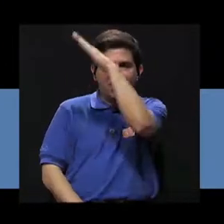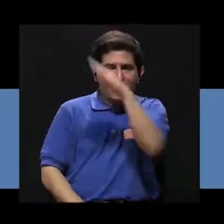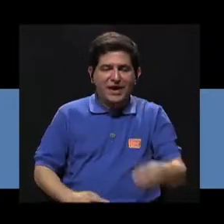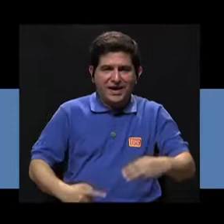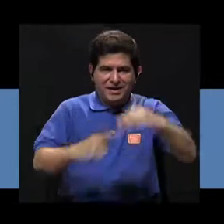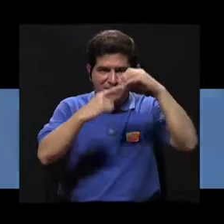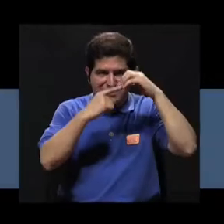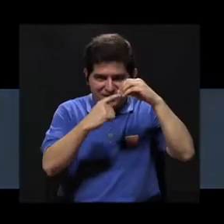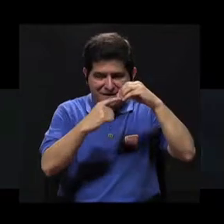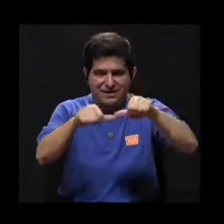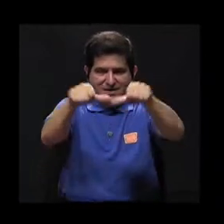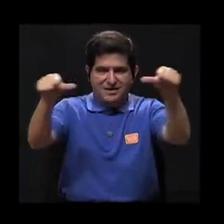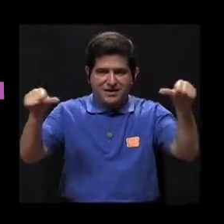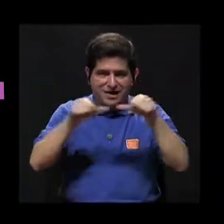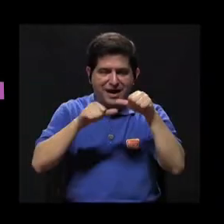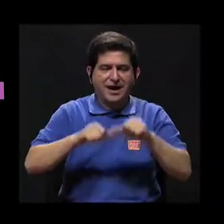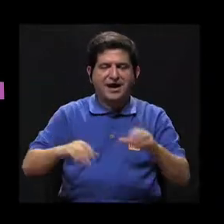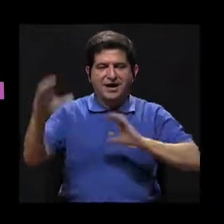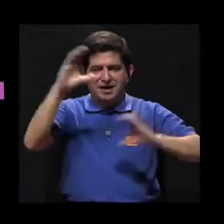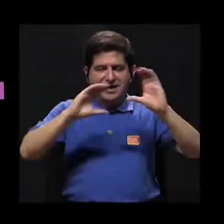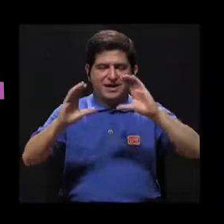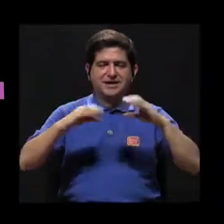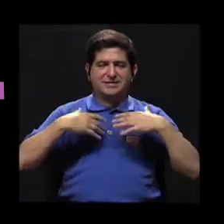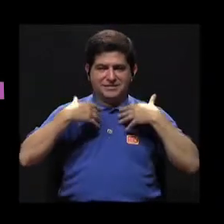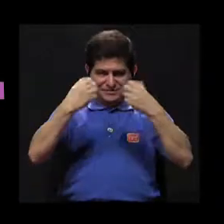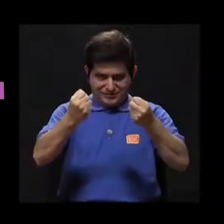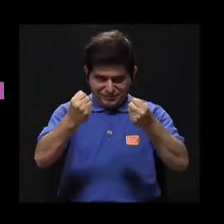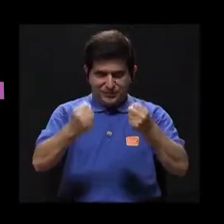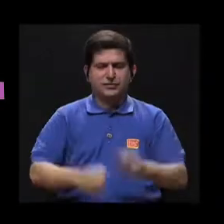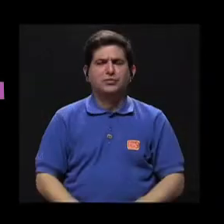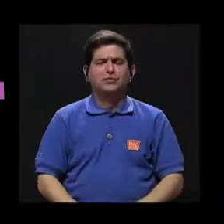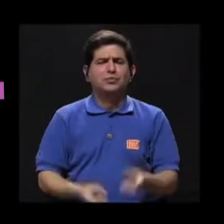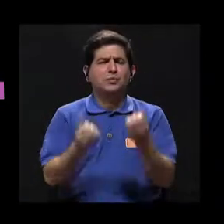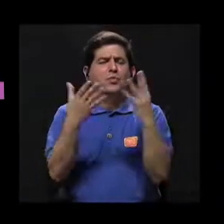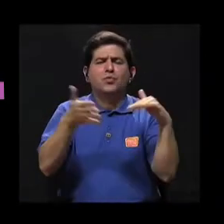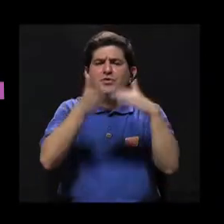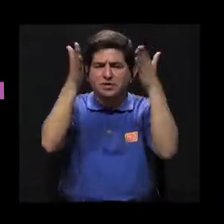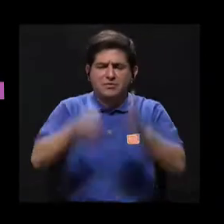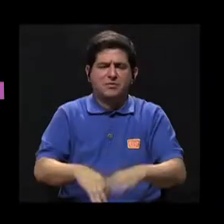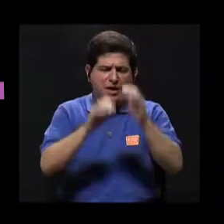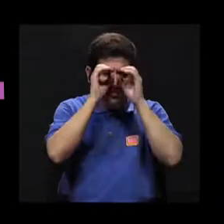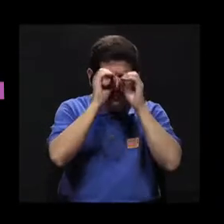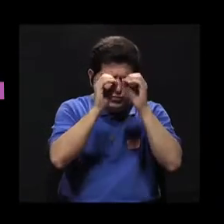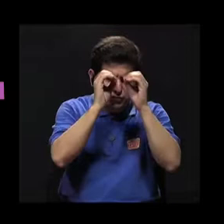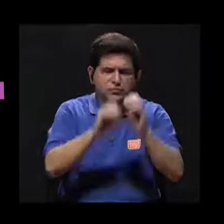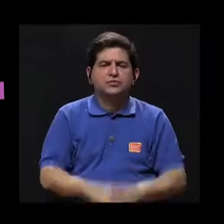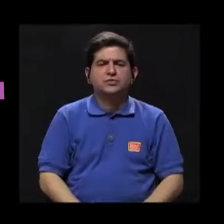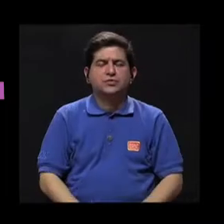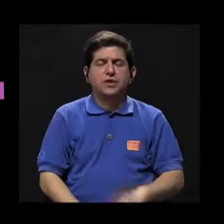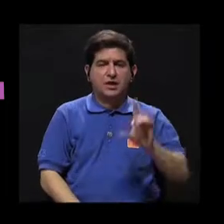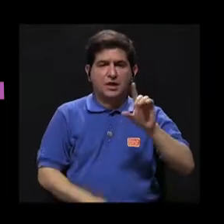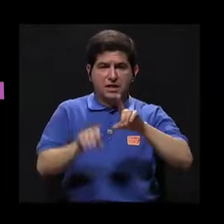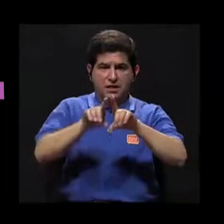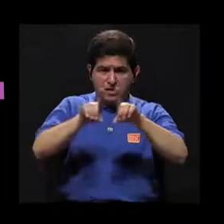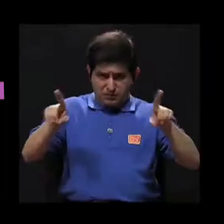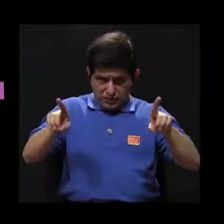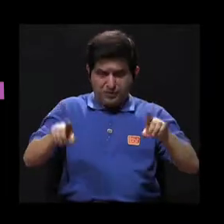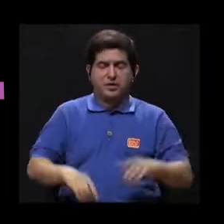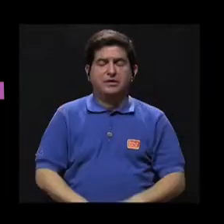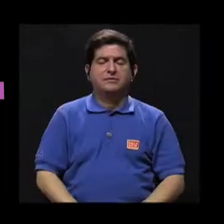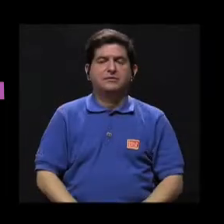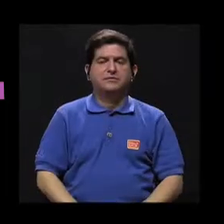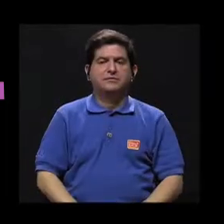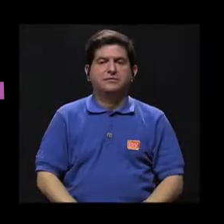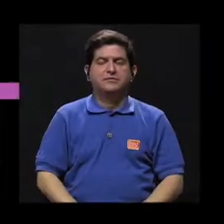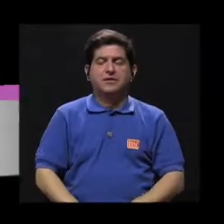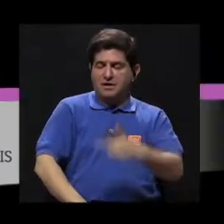eje principal que es como las áreas de ciencias de la salud. Entonces, hay bastantes estudiantes de microbiología, de diplomado